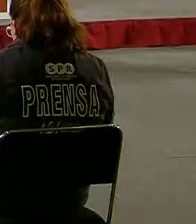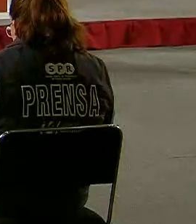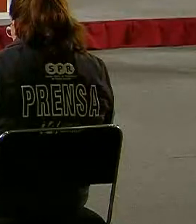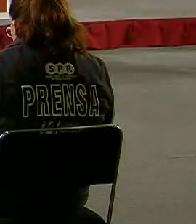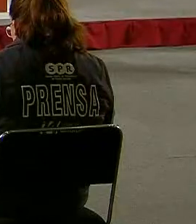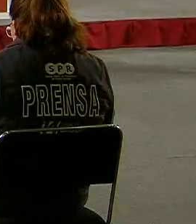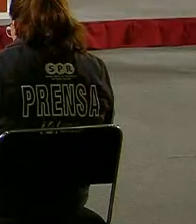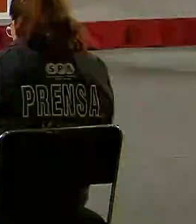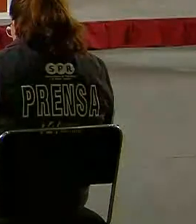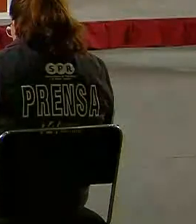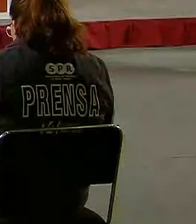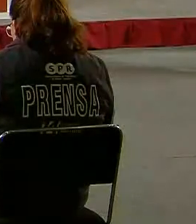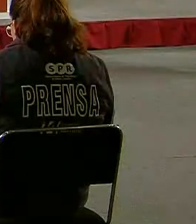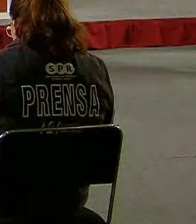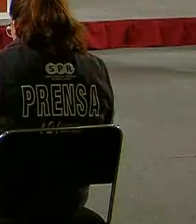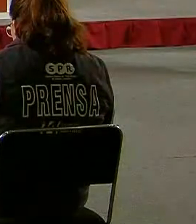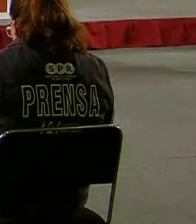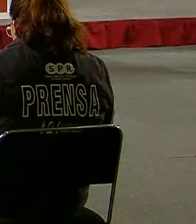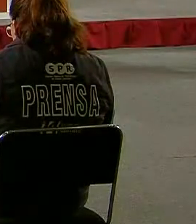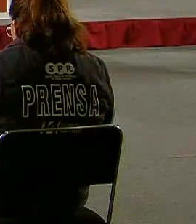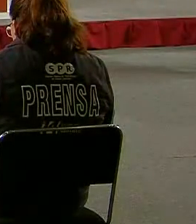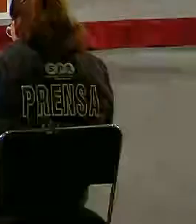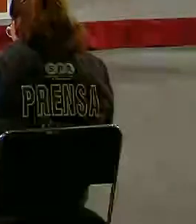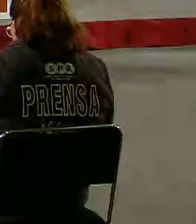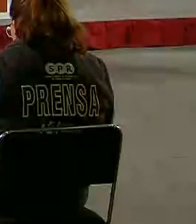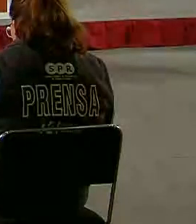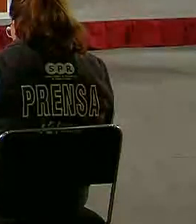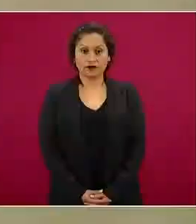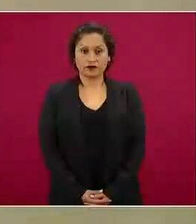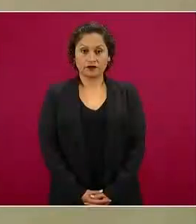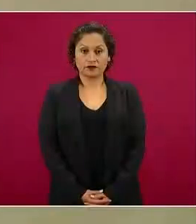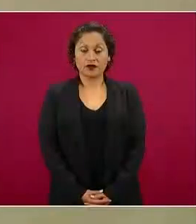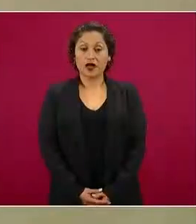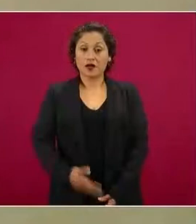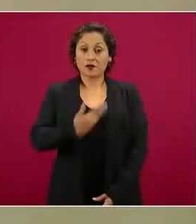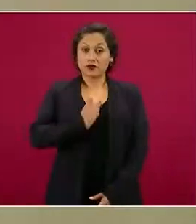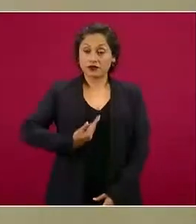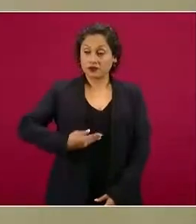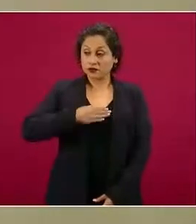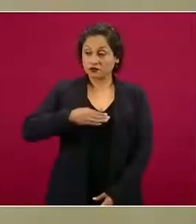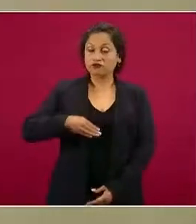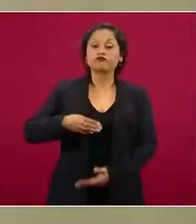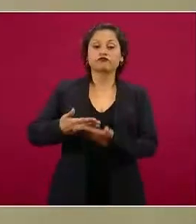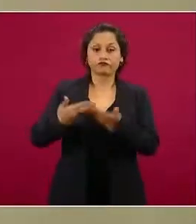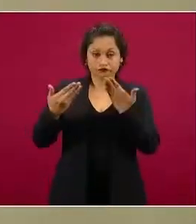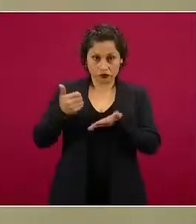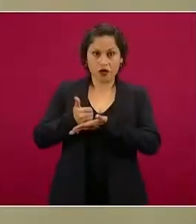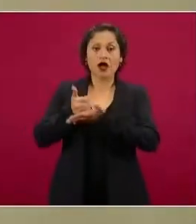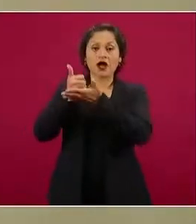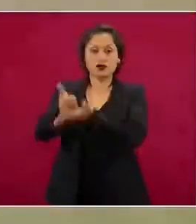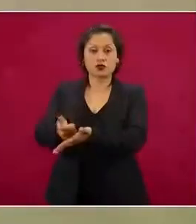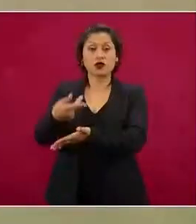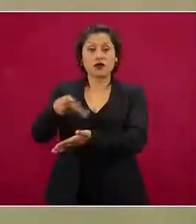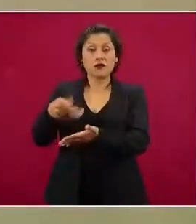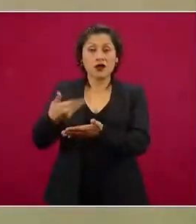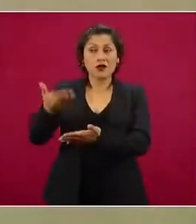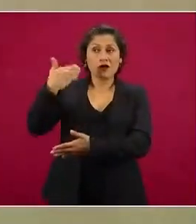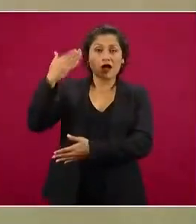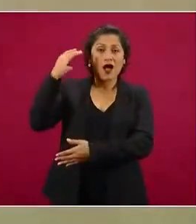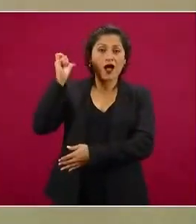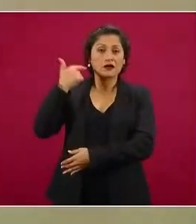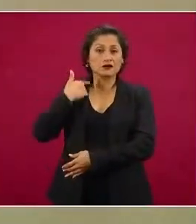pobladores ayuda, apoyos. Los elefantes blancos que hicieron los pasados gobiernos abusaron